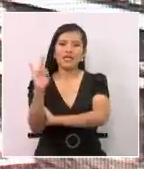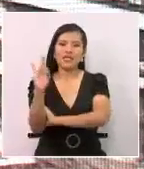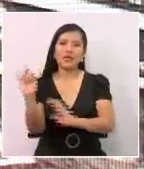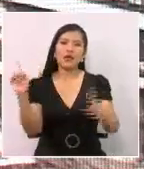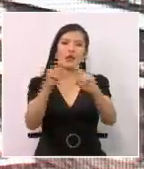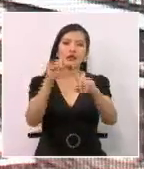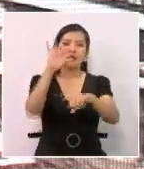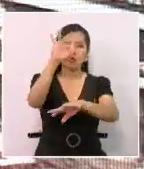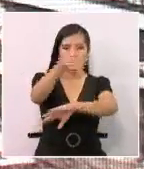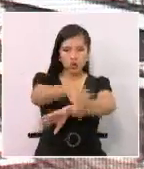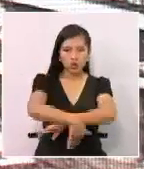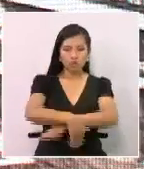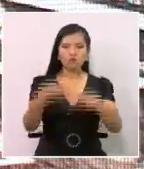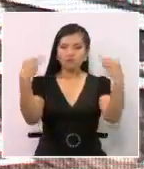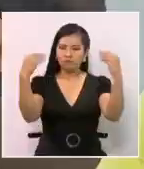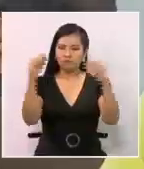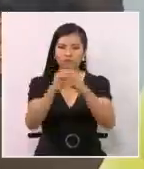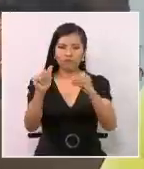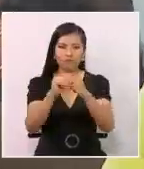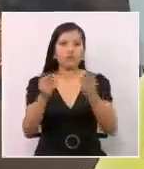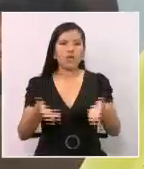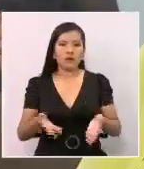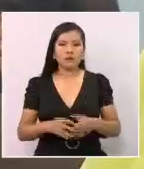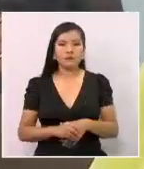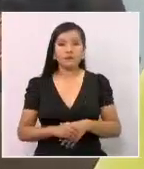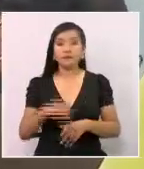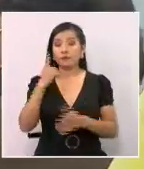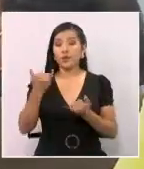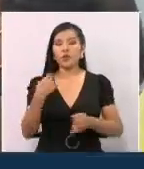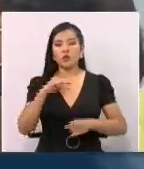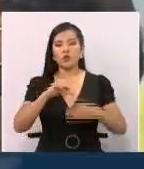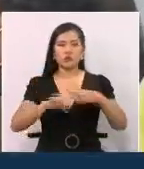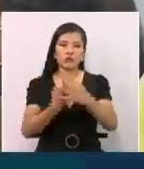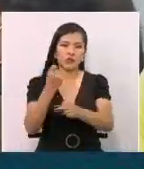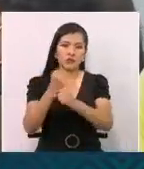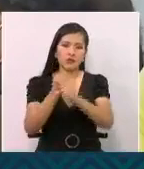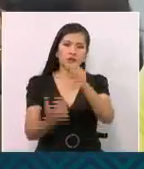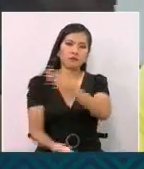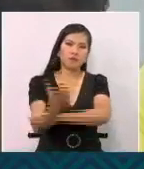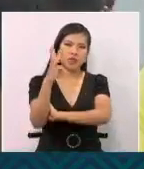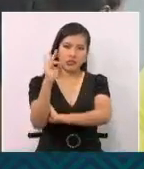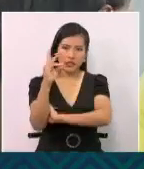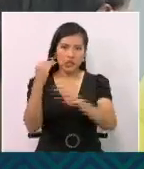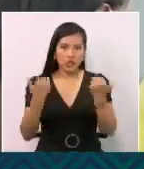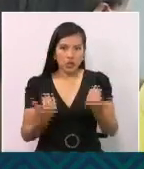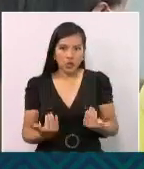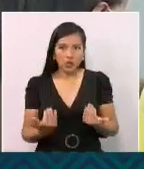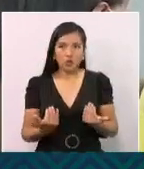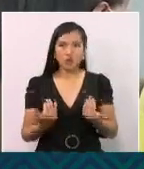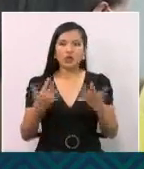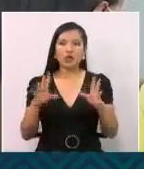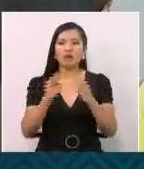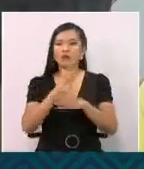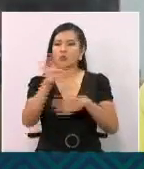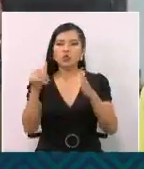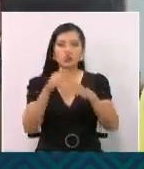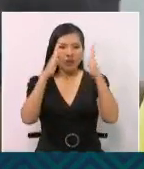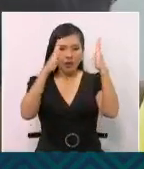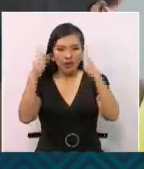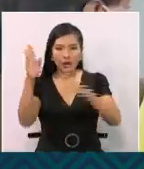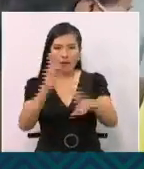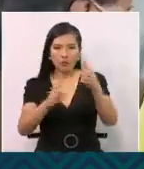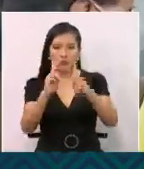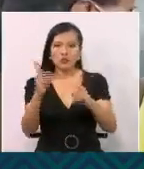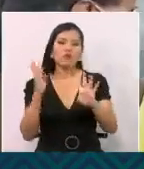continuar con la venta de dólares. Estamos trabajando desde las 7 de la mañana el día de hoy, atendiendo a toda la población que está